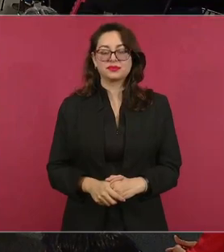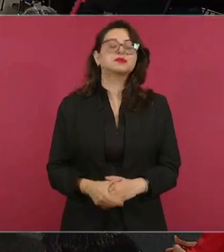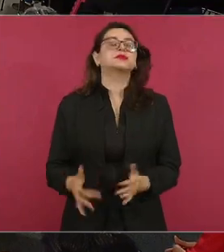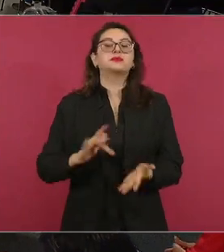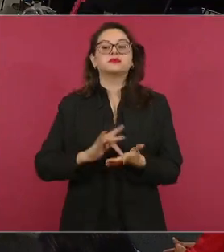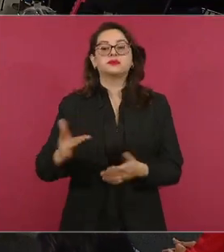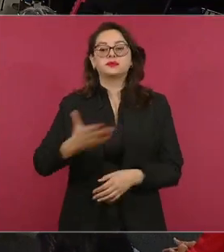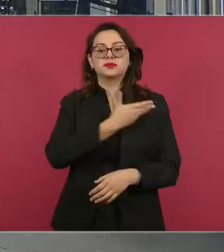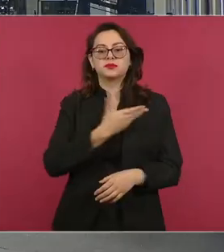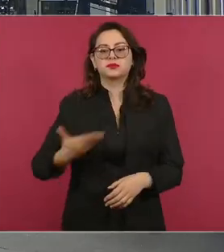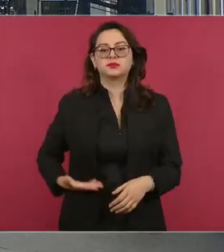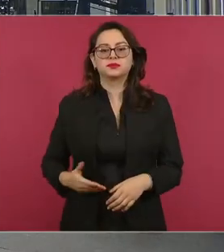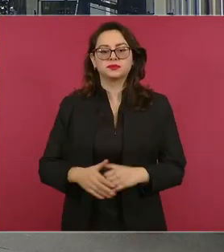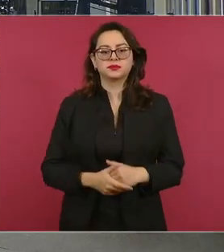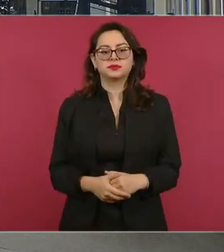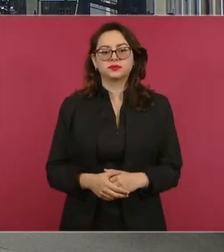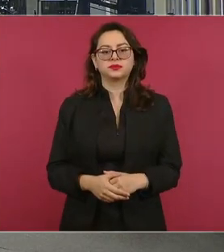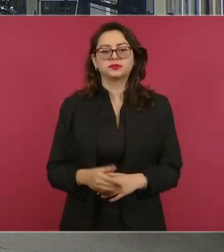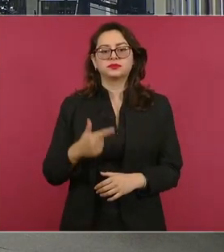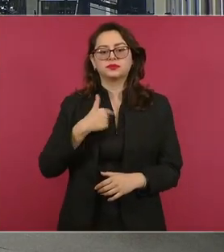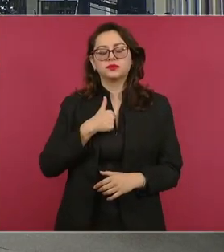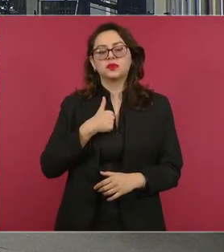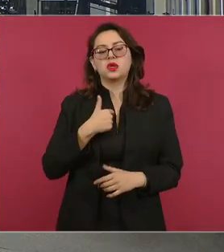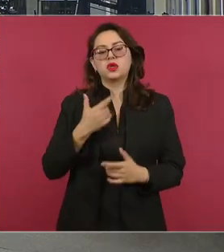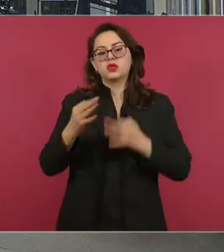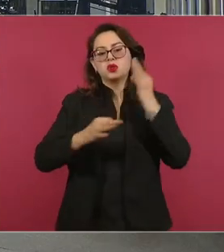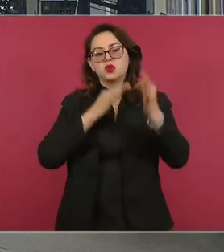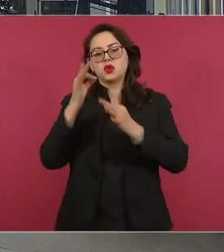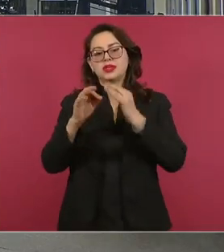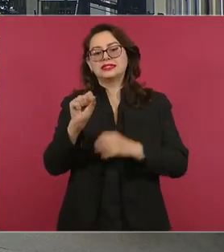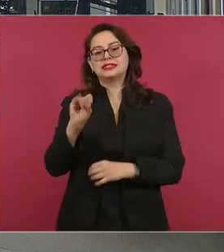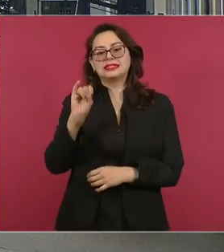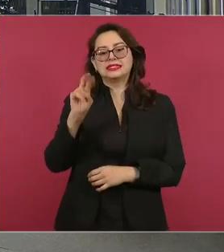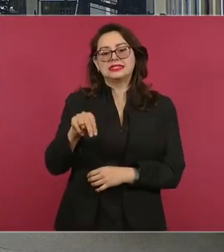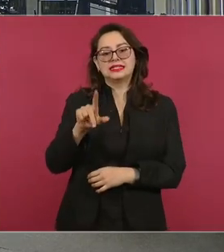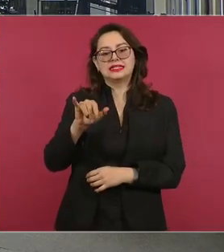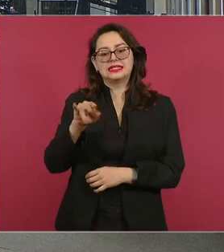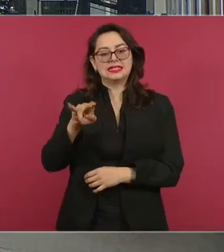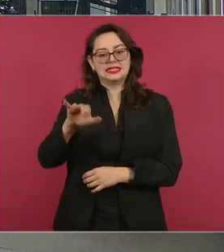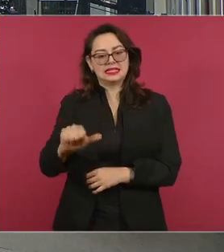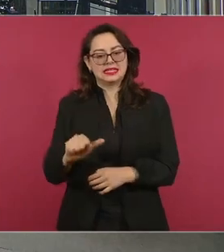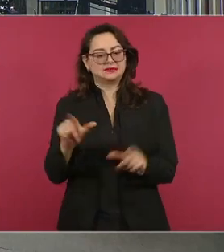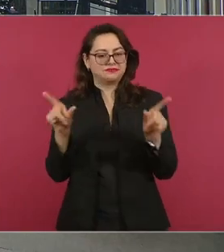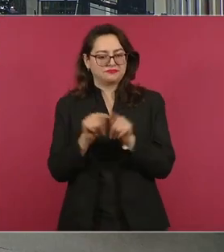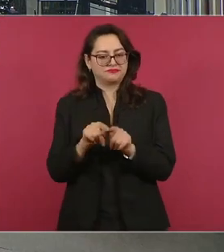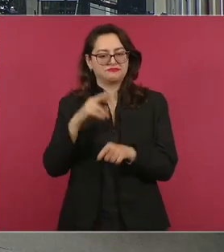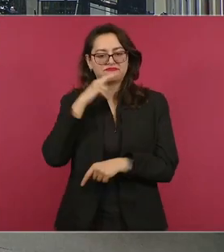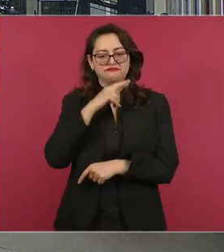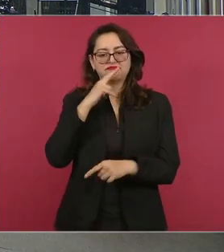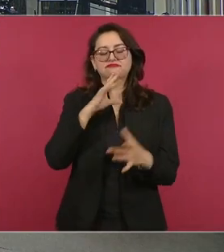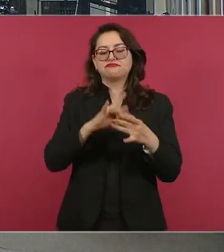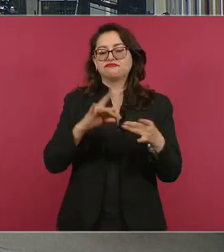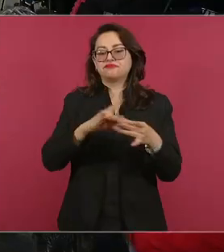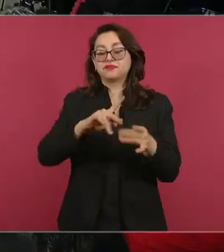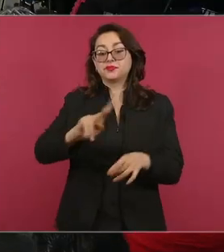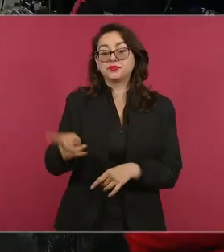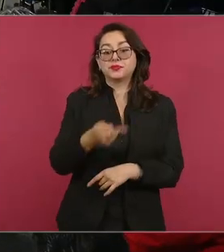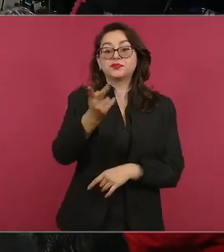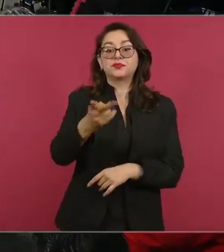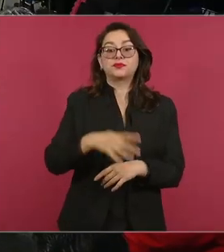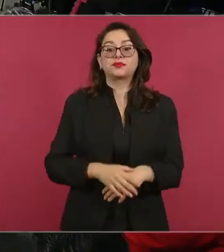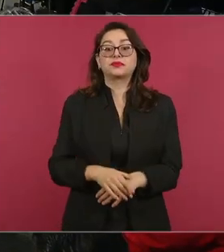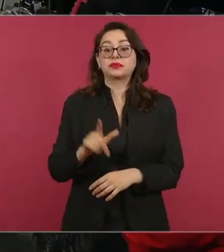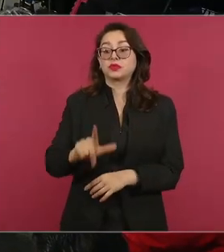Gracias, presidente. Celsin Juárez, de Cilínea MX. Rapidísimo, el lunes tuve la oportunidad de visitar